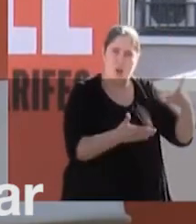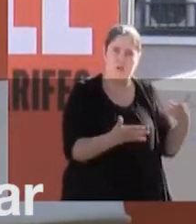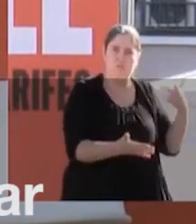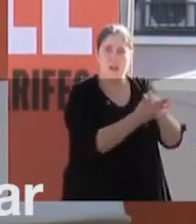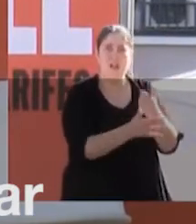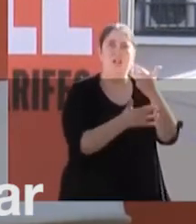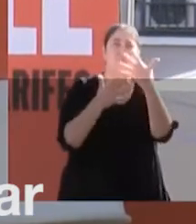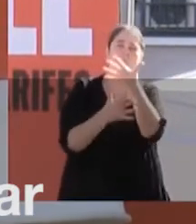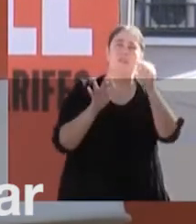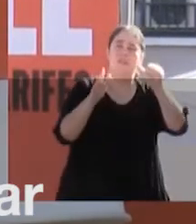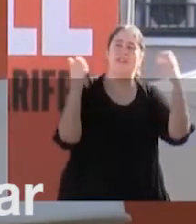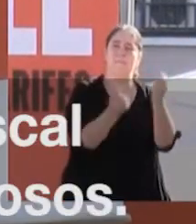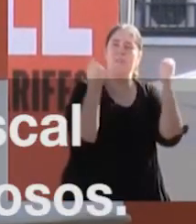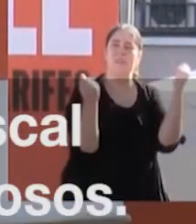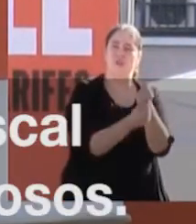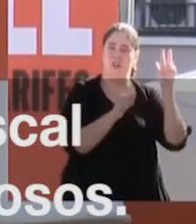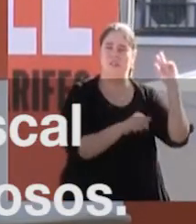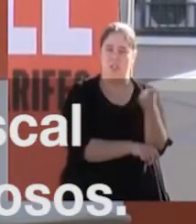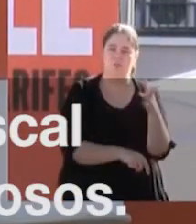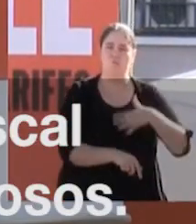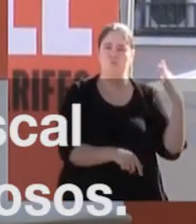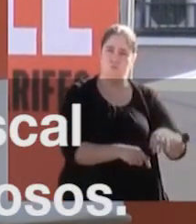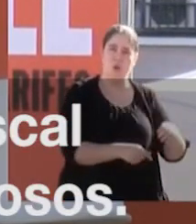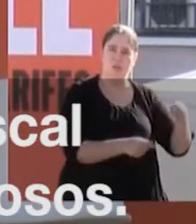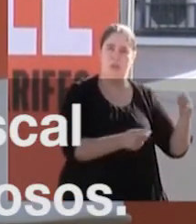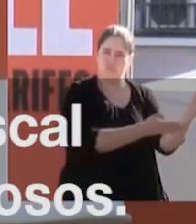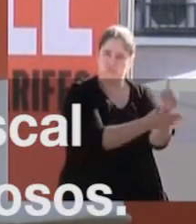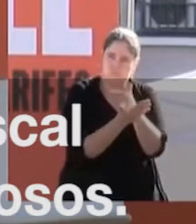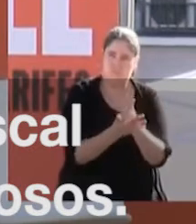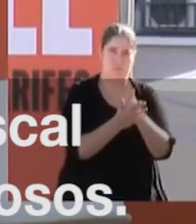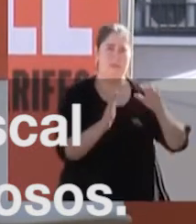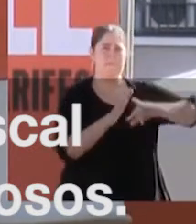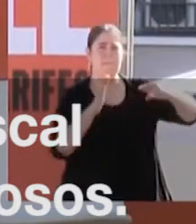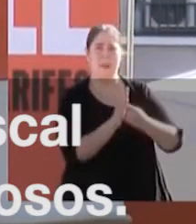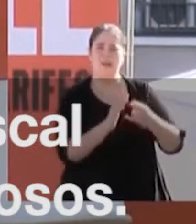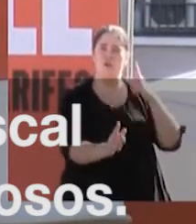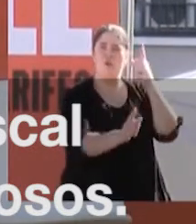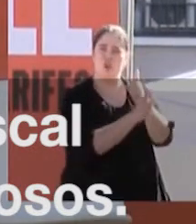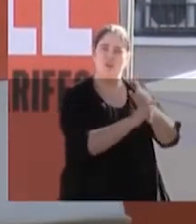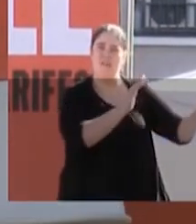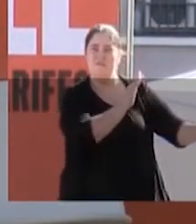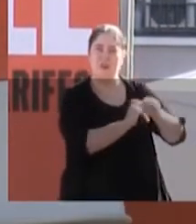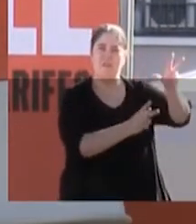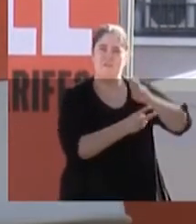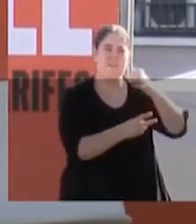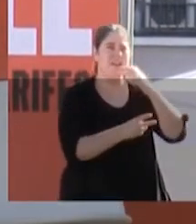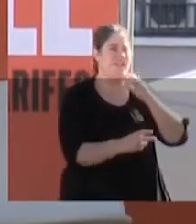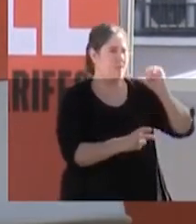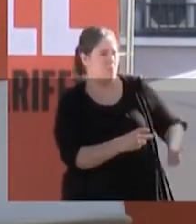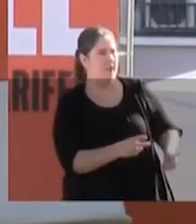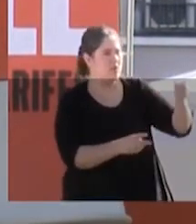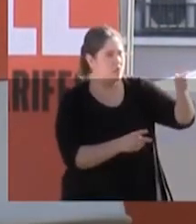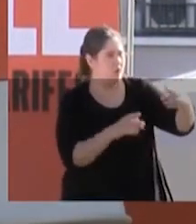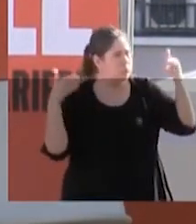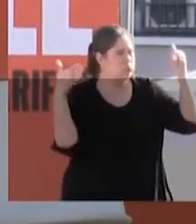de euros se han conseguido recaudar en un plan contra el fraude fiscal que pone el foco en los poderosos algunos quieren tumbar ese